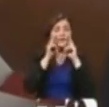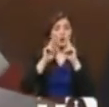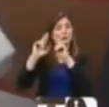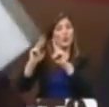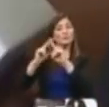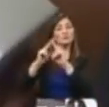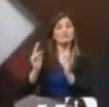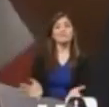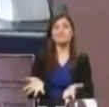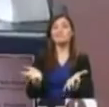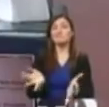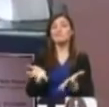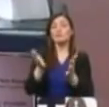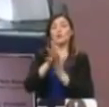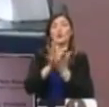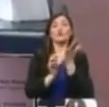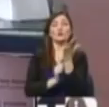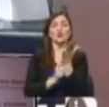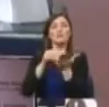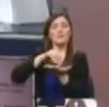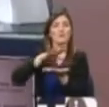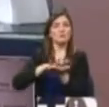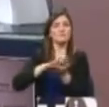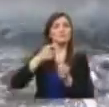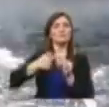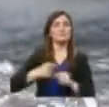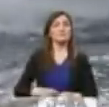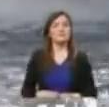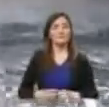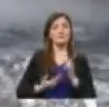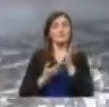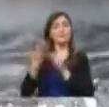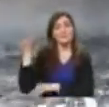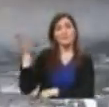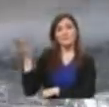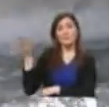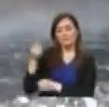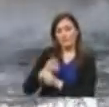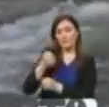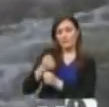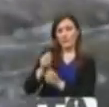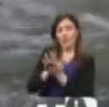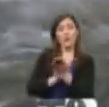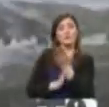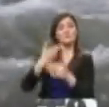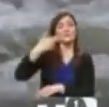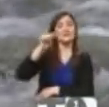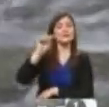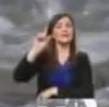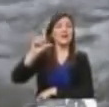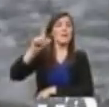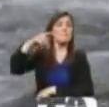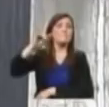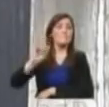reconocimientos motivan a seguir con los proyectos que se ejecutan en la capital. Por ejemplo, ya se trabaja en el proyecto